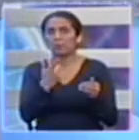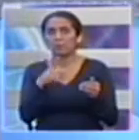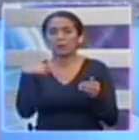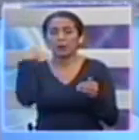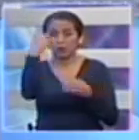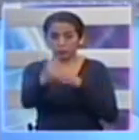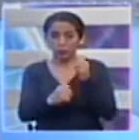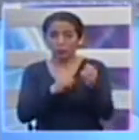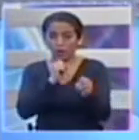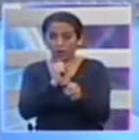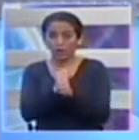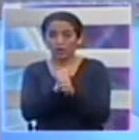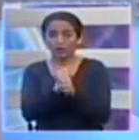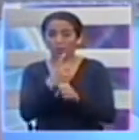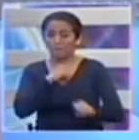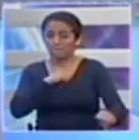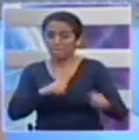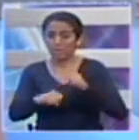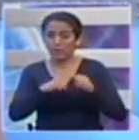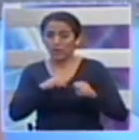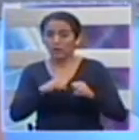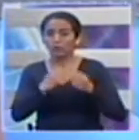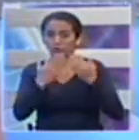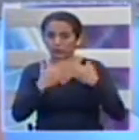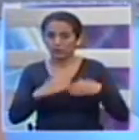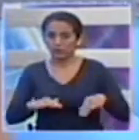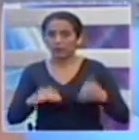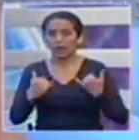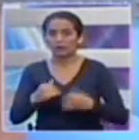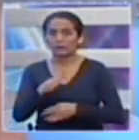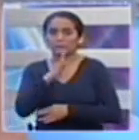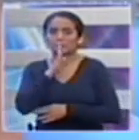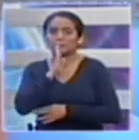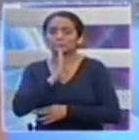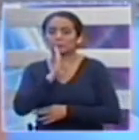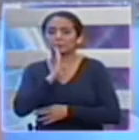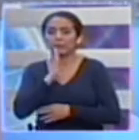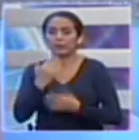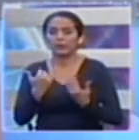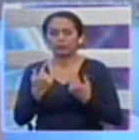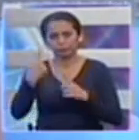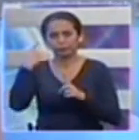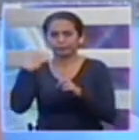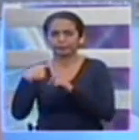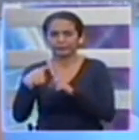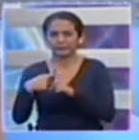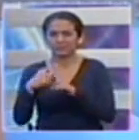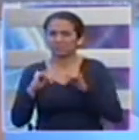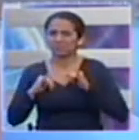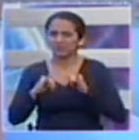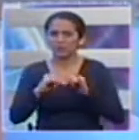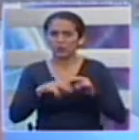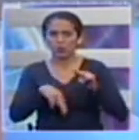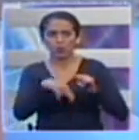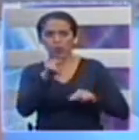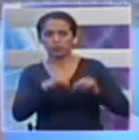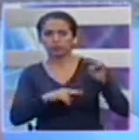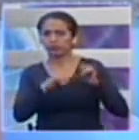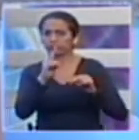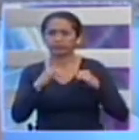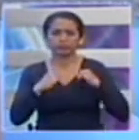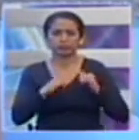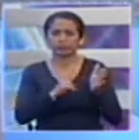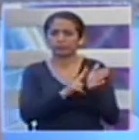año, así es que yo creo que tendremos que tener un poco de paciencia y un poco de entusiasmo en que termine, de seguro